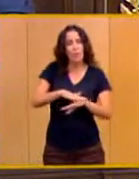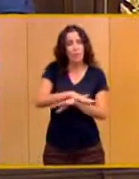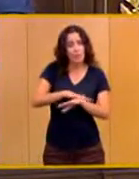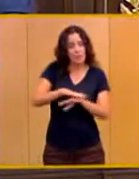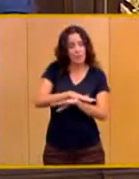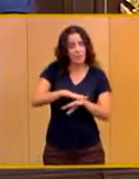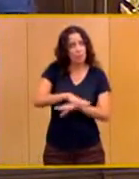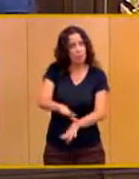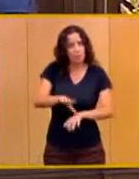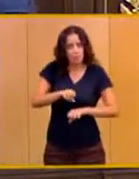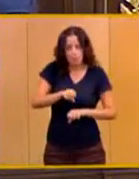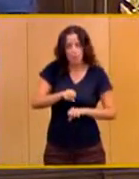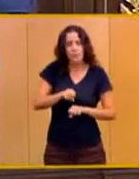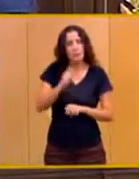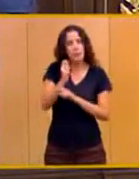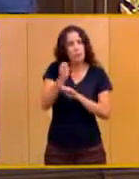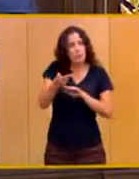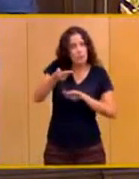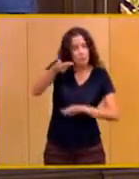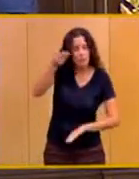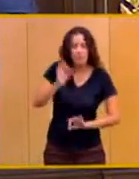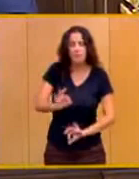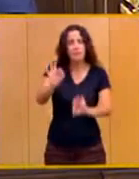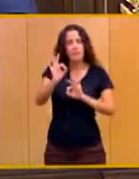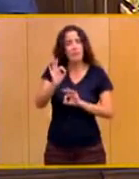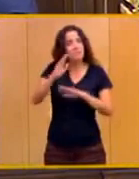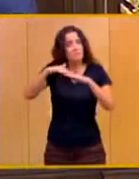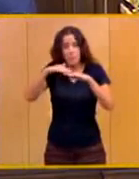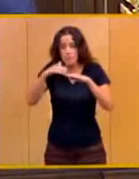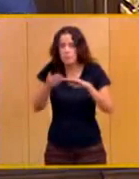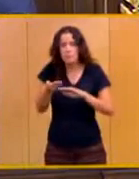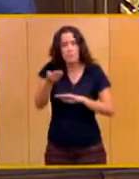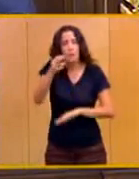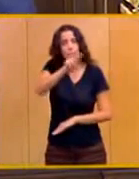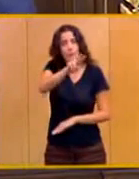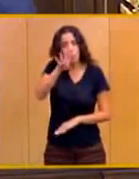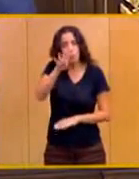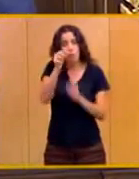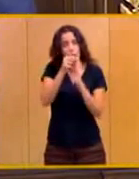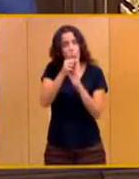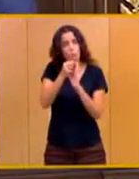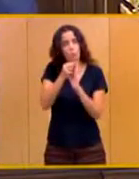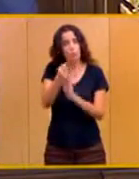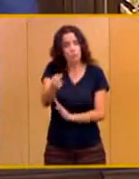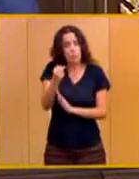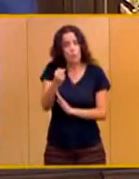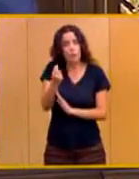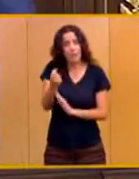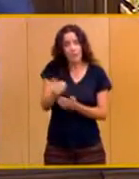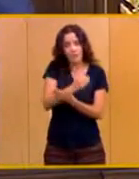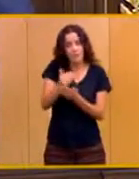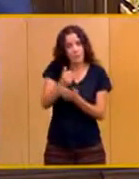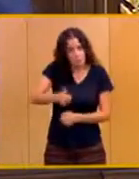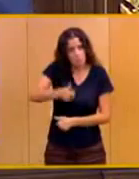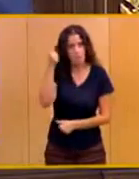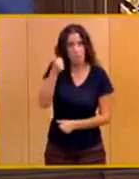las pensiones y especialmente las pensiones mínimas, que han ganado 24 puntos de poder adquisitivo en los últimos 6 años, frente a solo 3